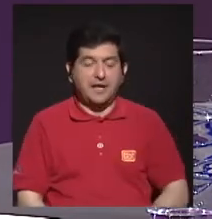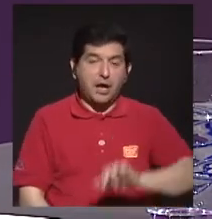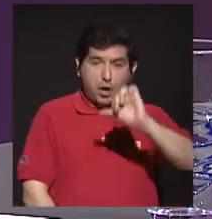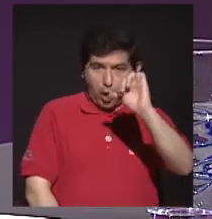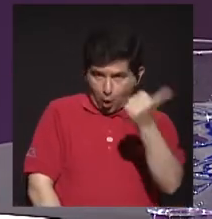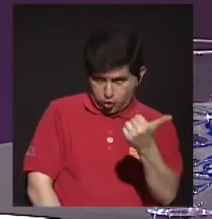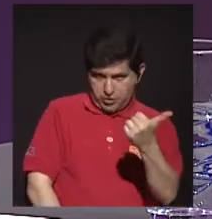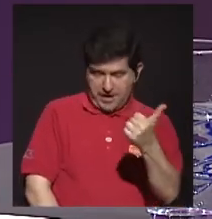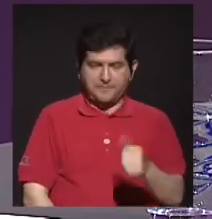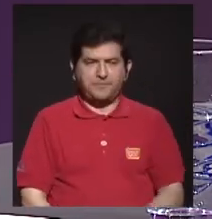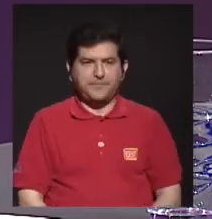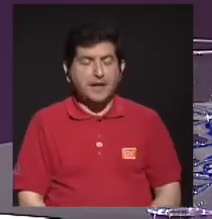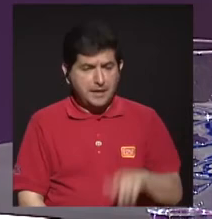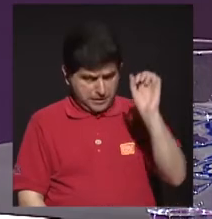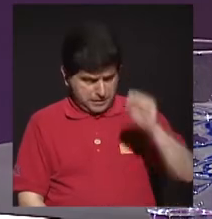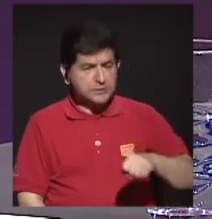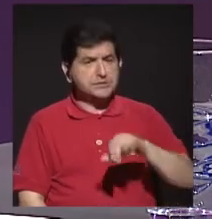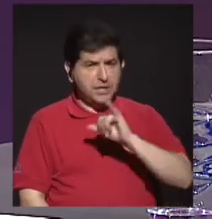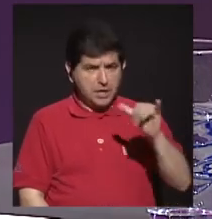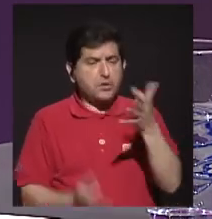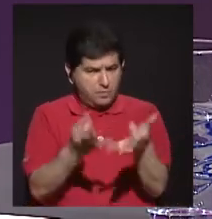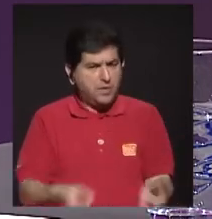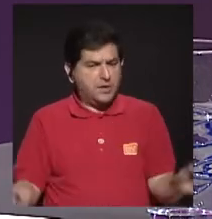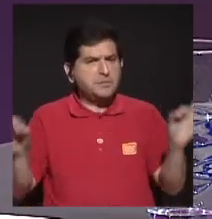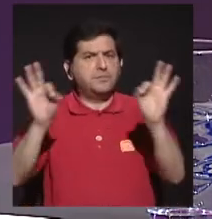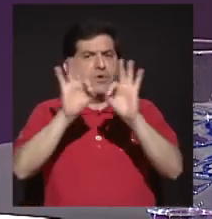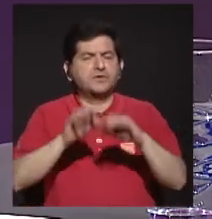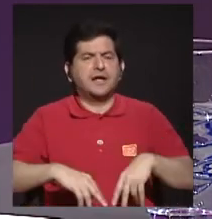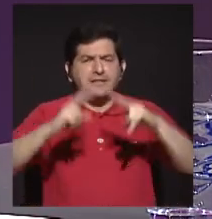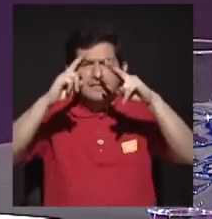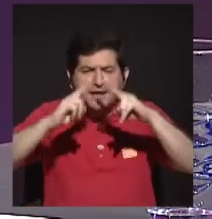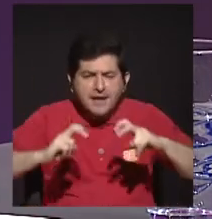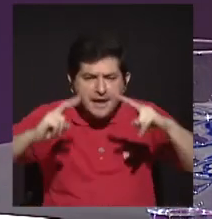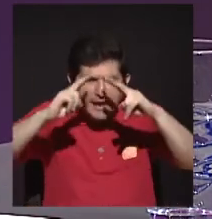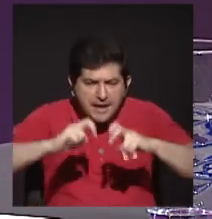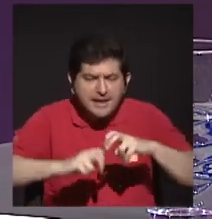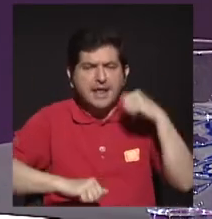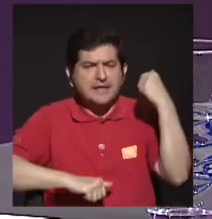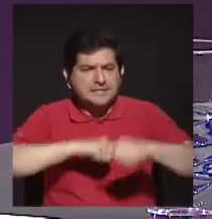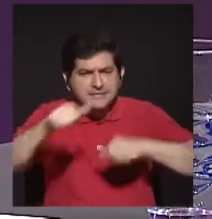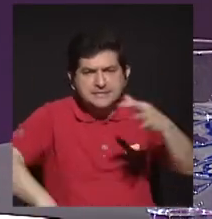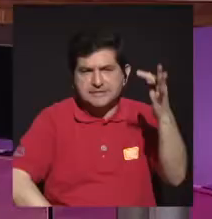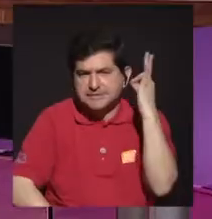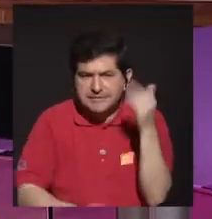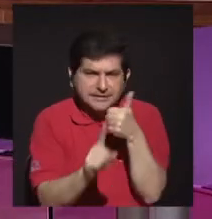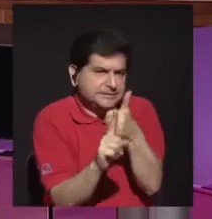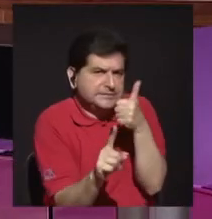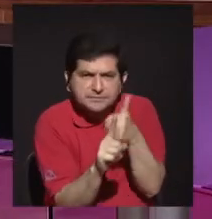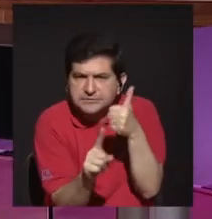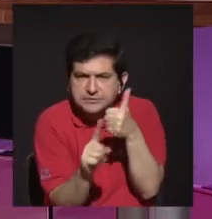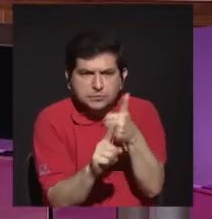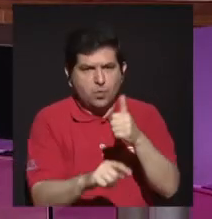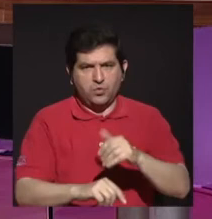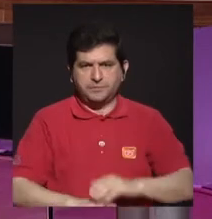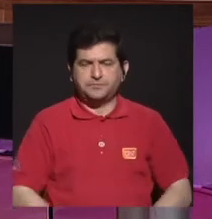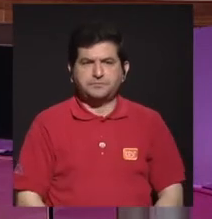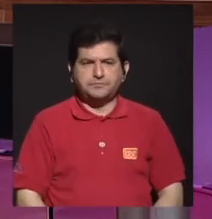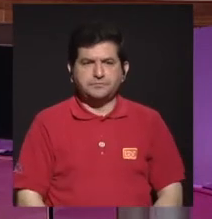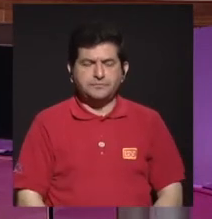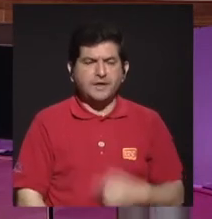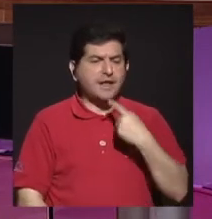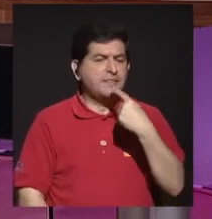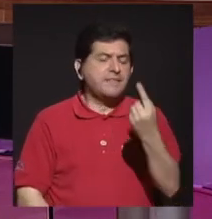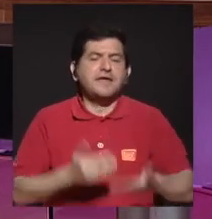otra cosa que es muy importante es en términos del análisis feminista en sí mismo. Cuando te